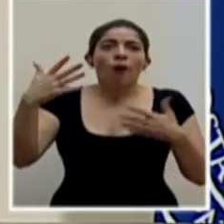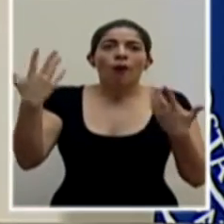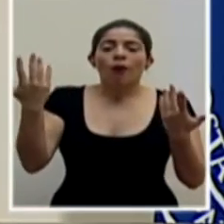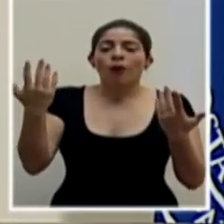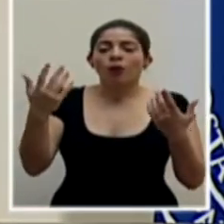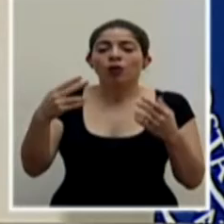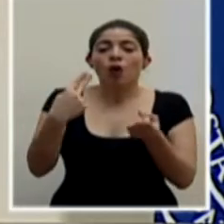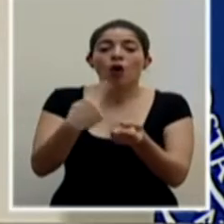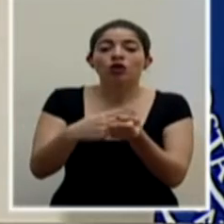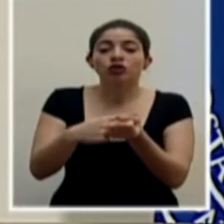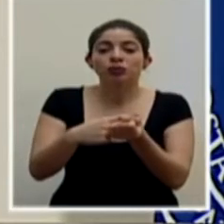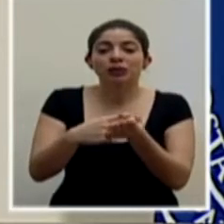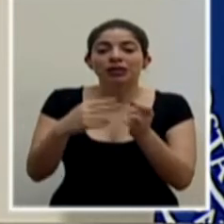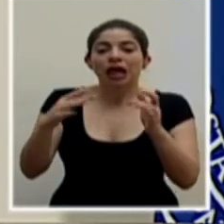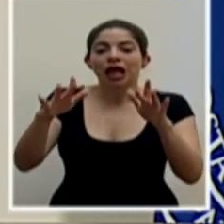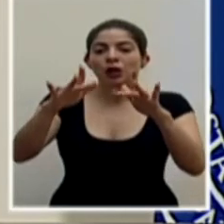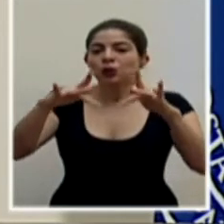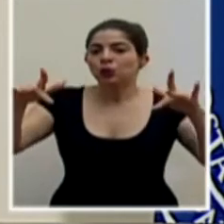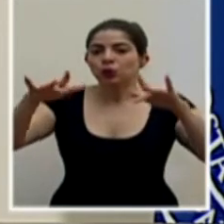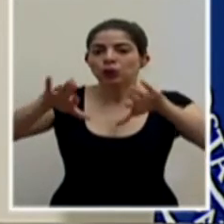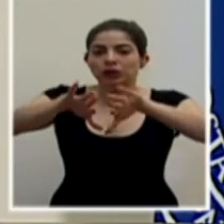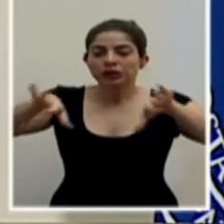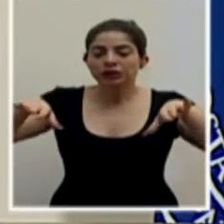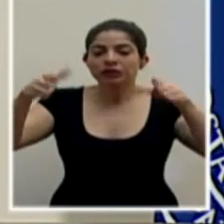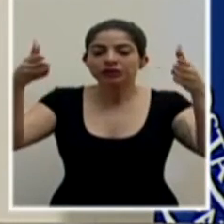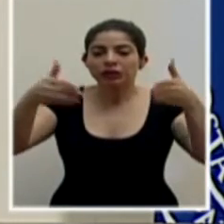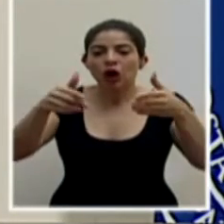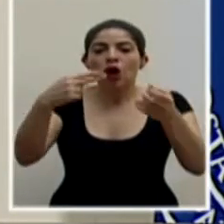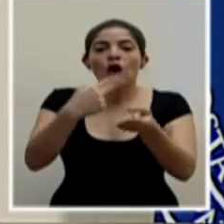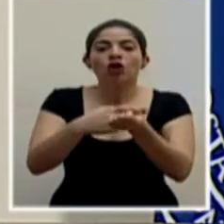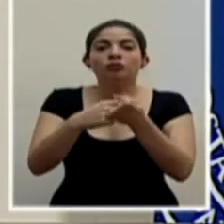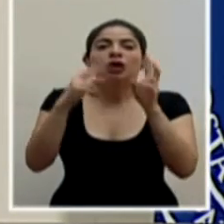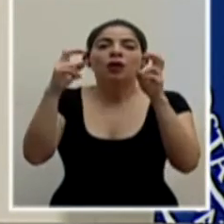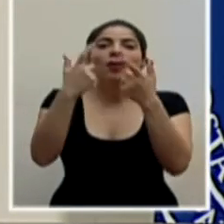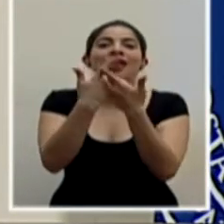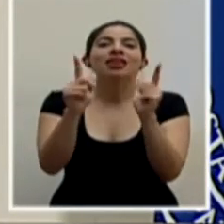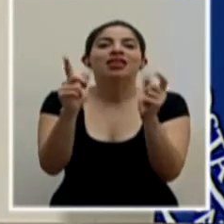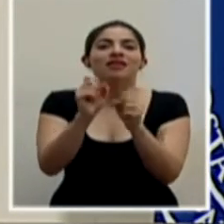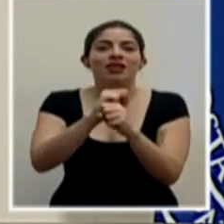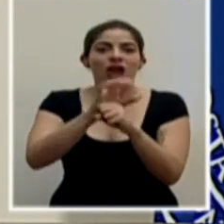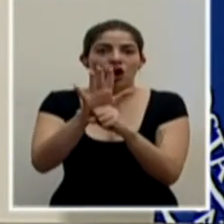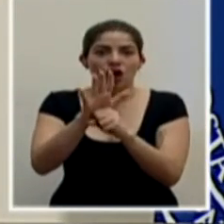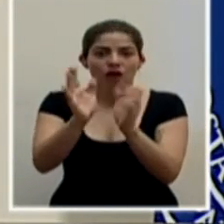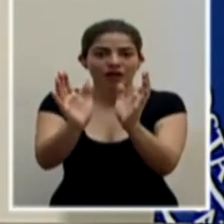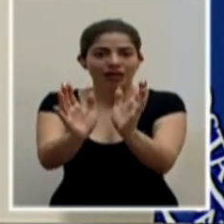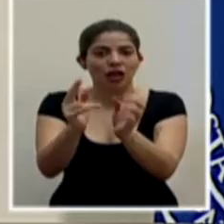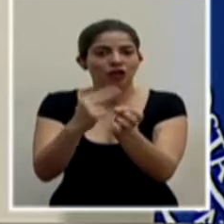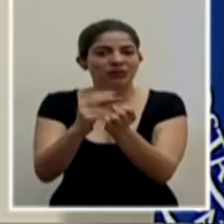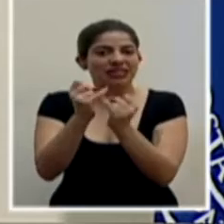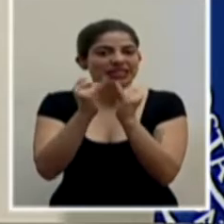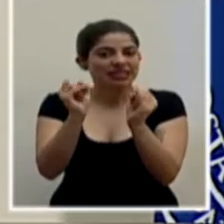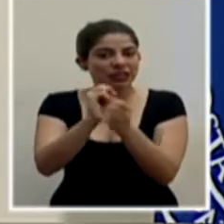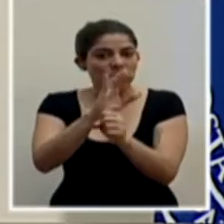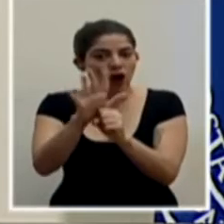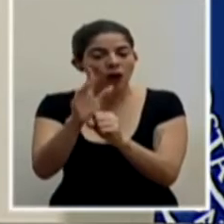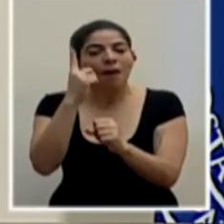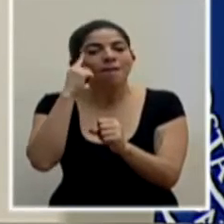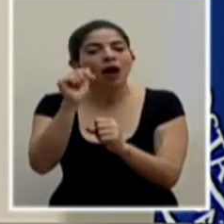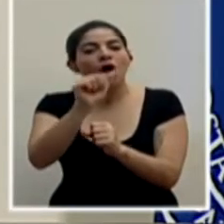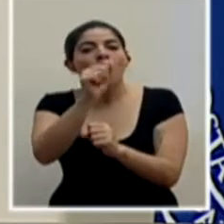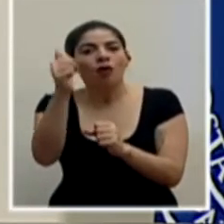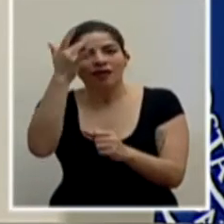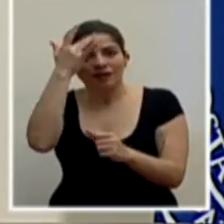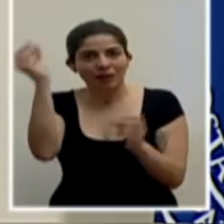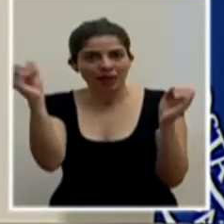dedicar ciertos hospitales como hospitales, entre comillas, libre de COVID-19 para que podamos atender otras